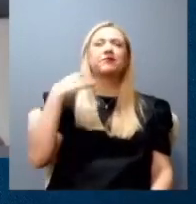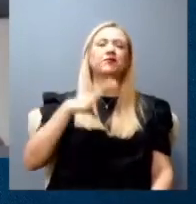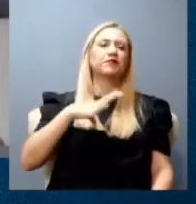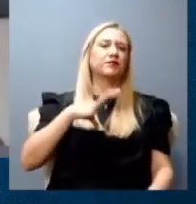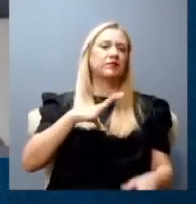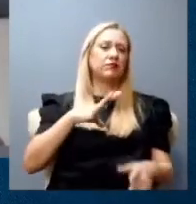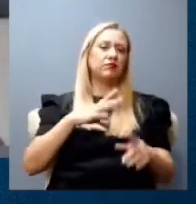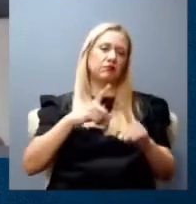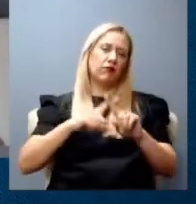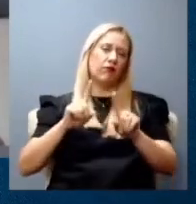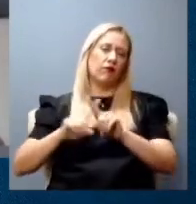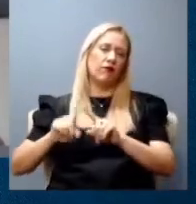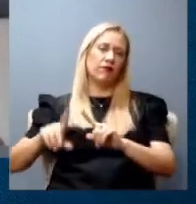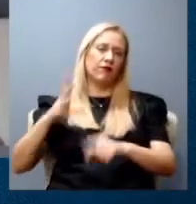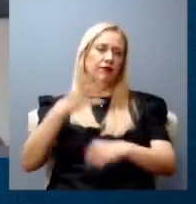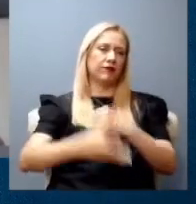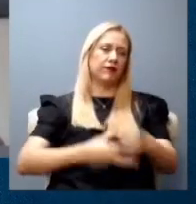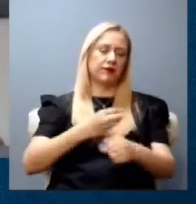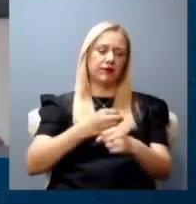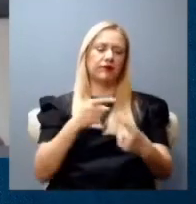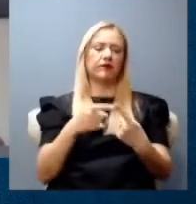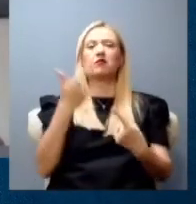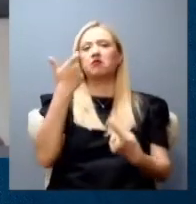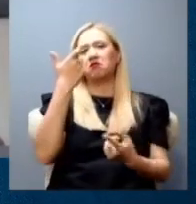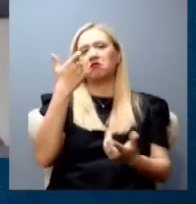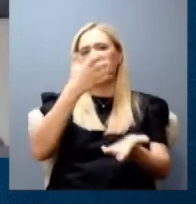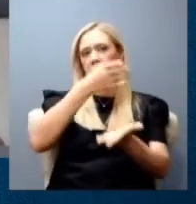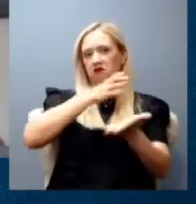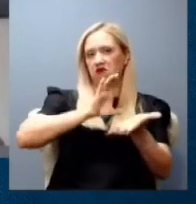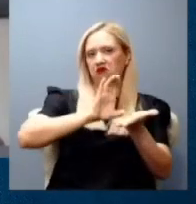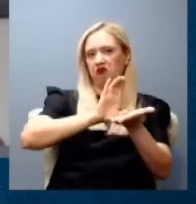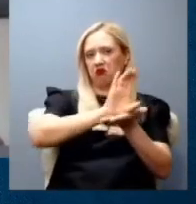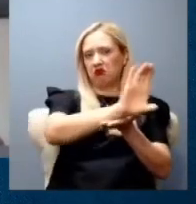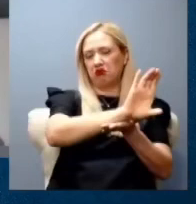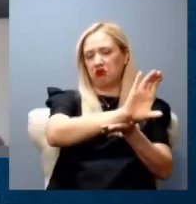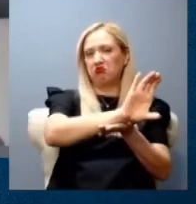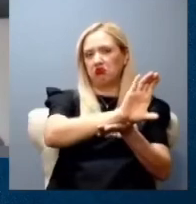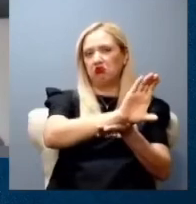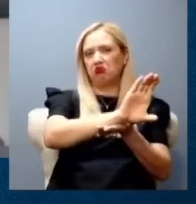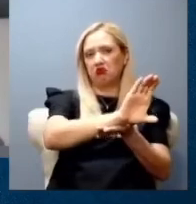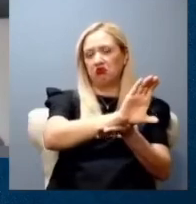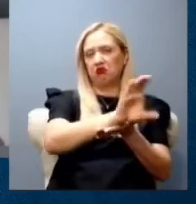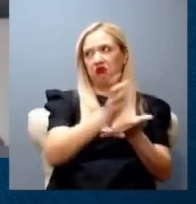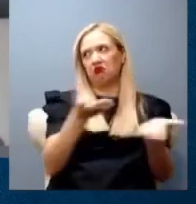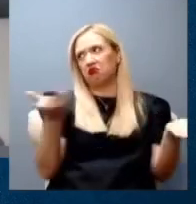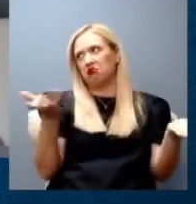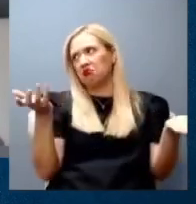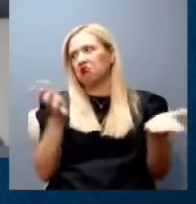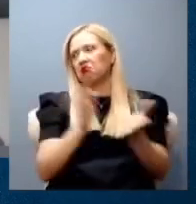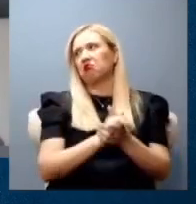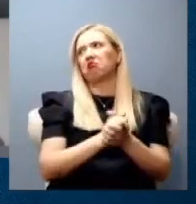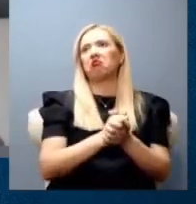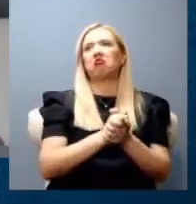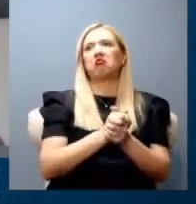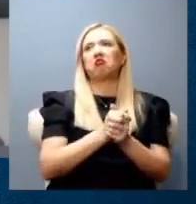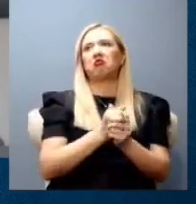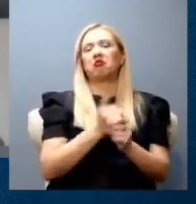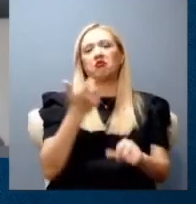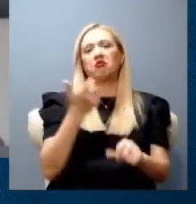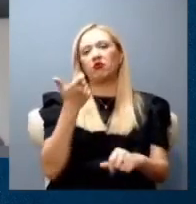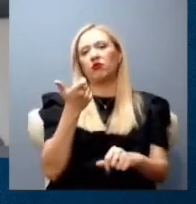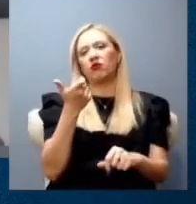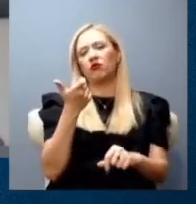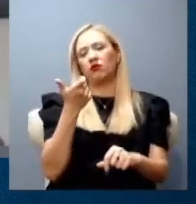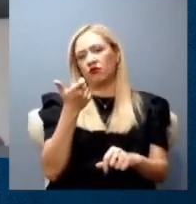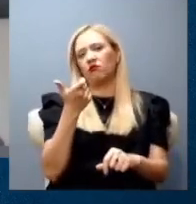tiene varios componentes. La indemnización, por ejemplo, que la indemnización suele ser, digamos, una compensación